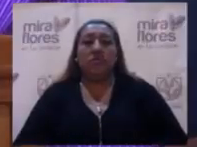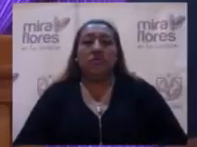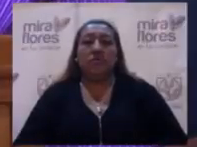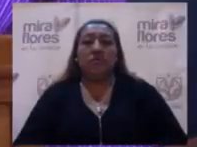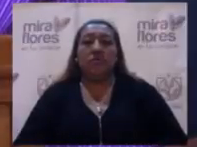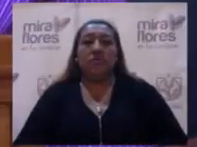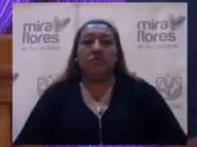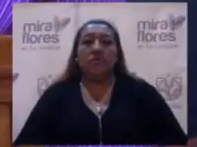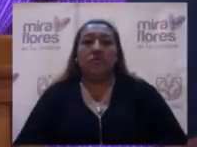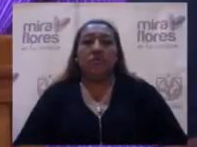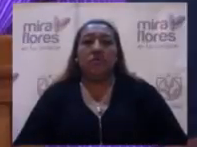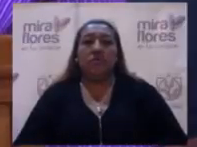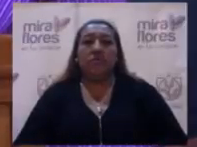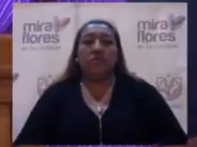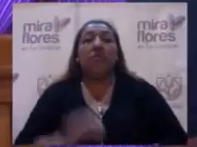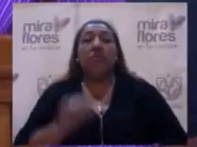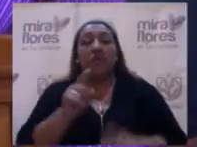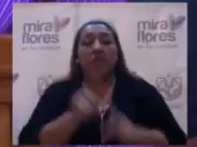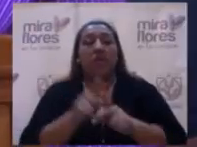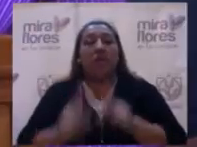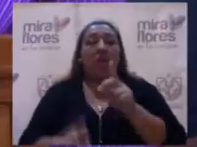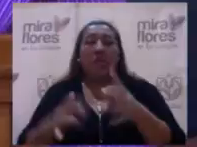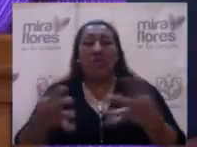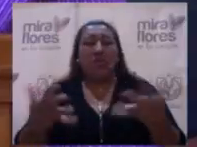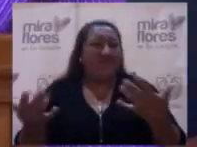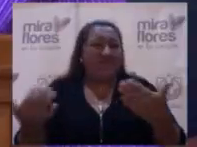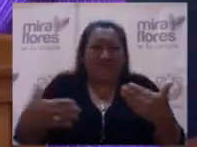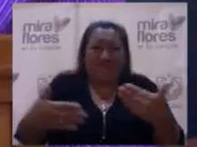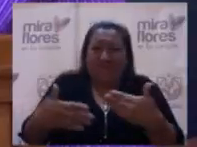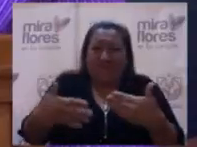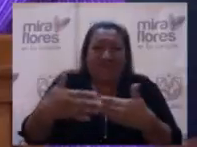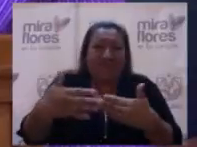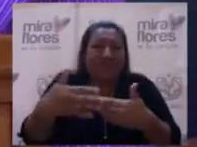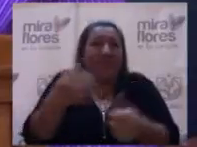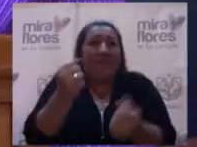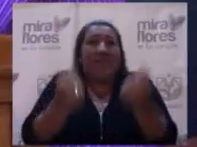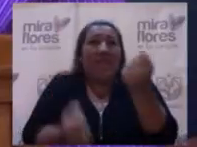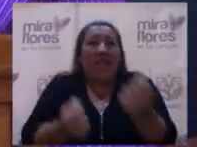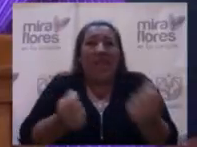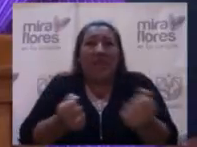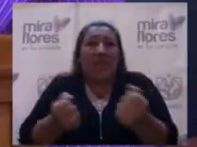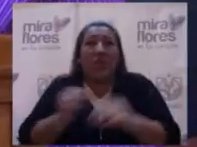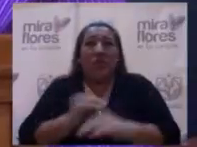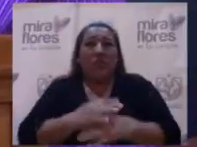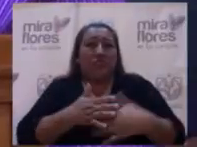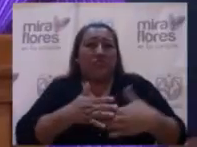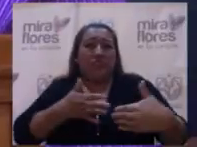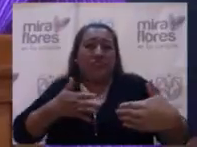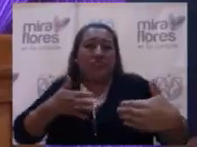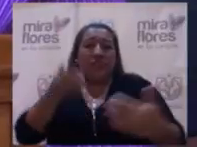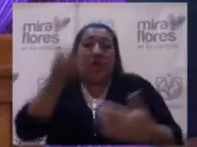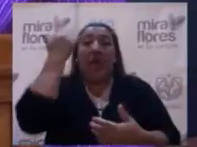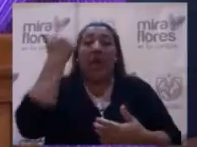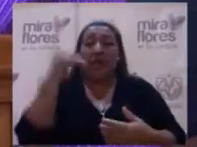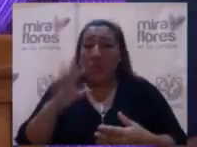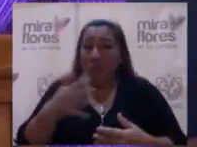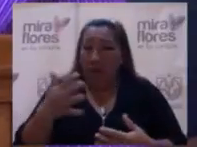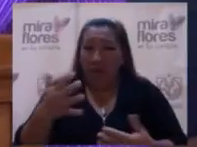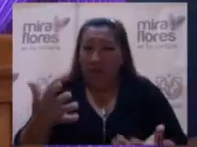Y se produce un atollamiento de vehículos que antes no